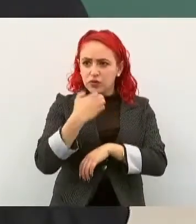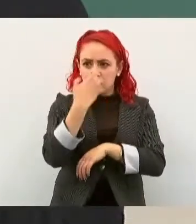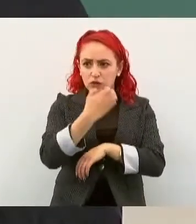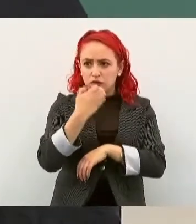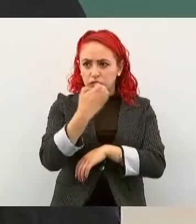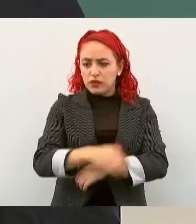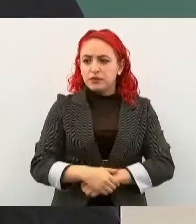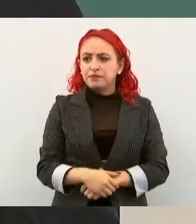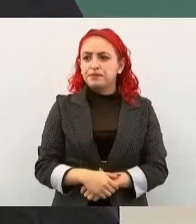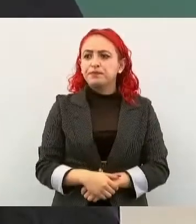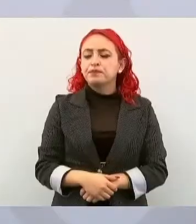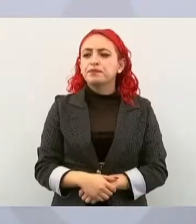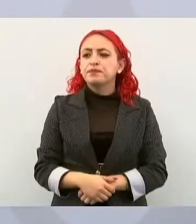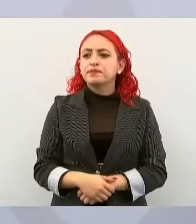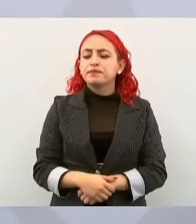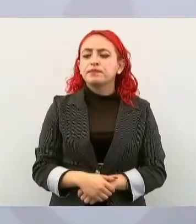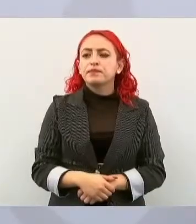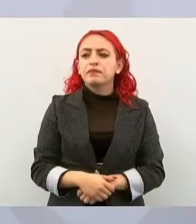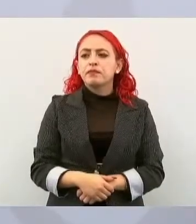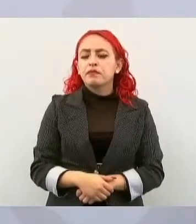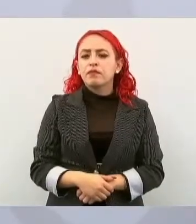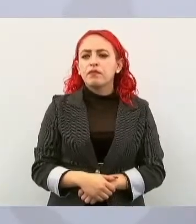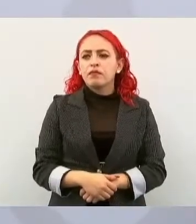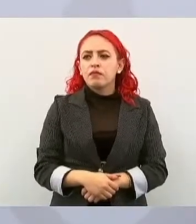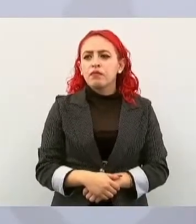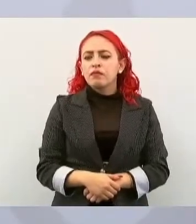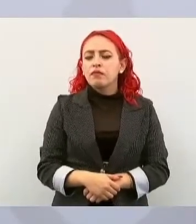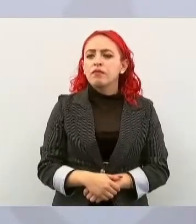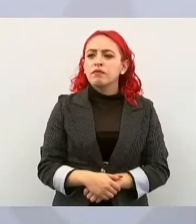las escuelas. Y así